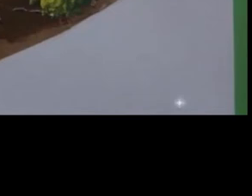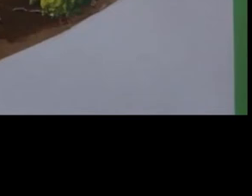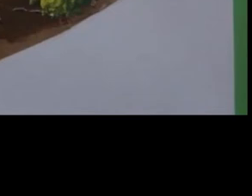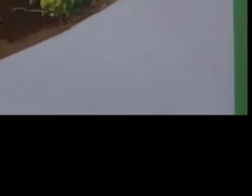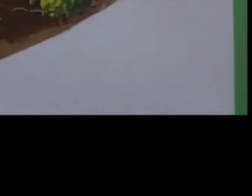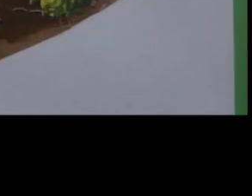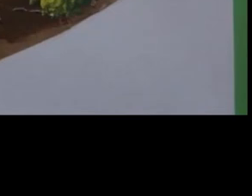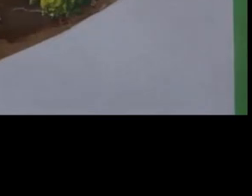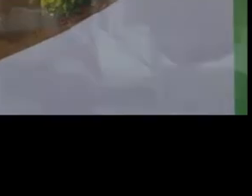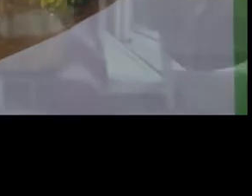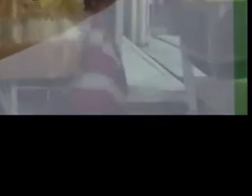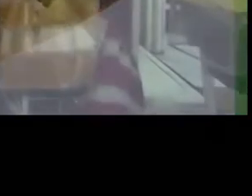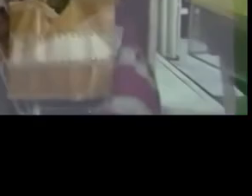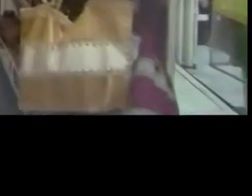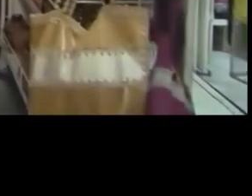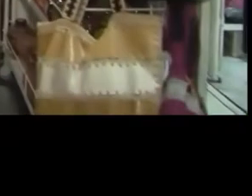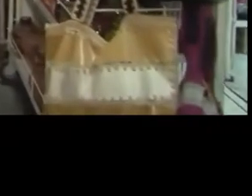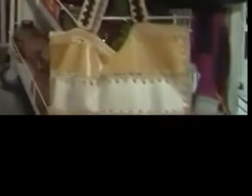i